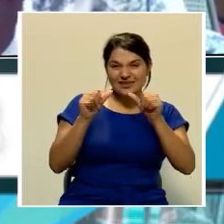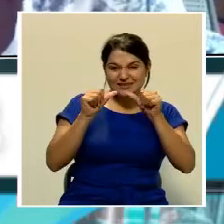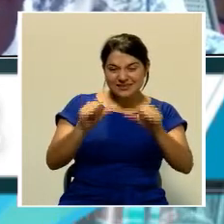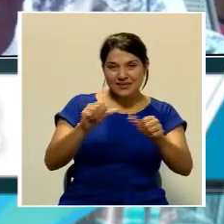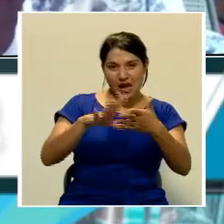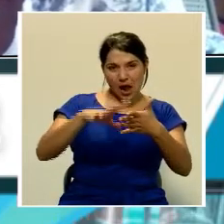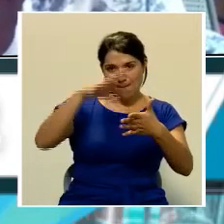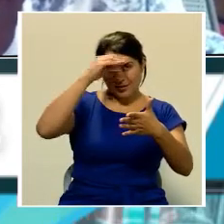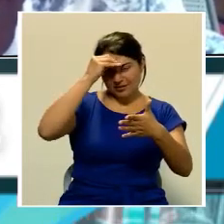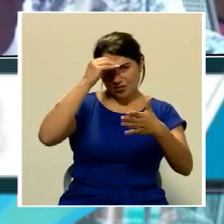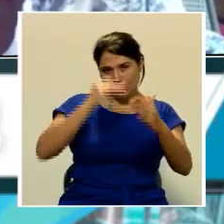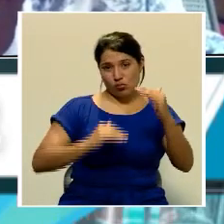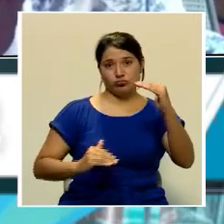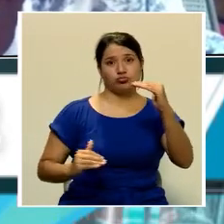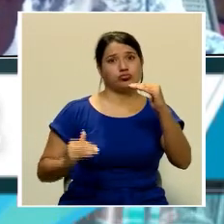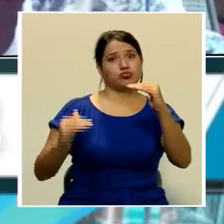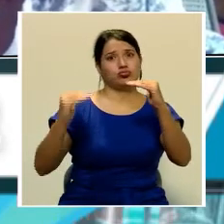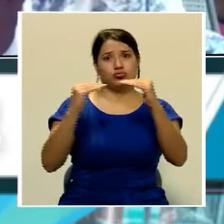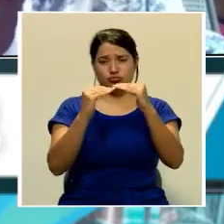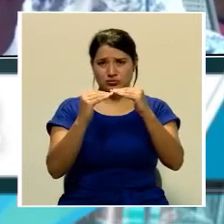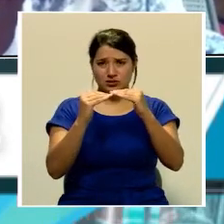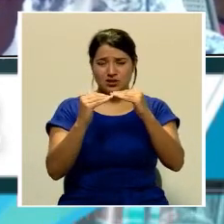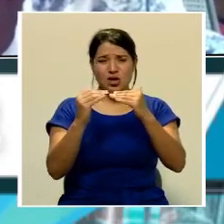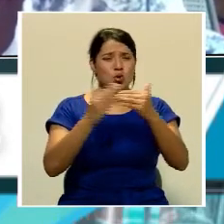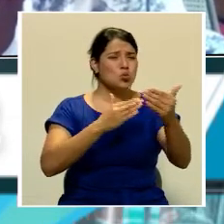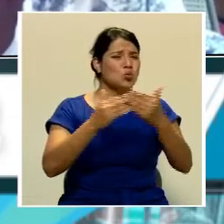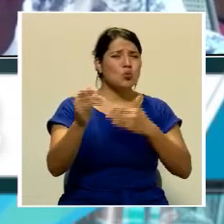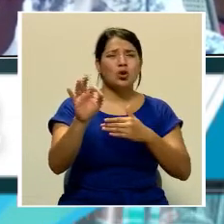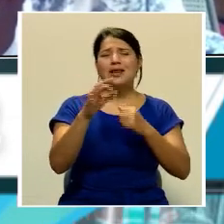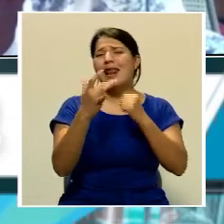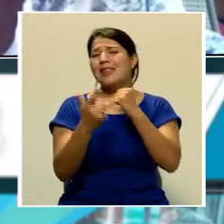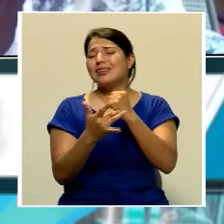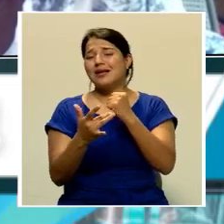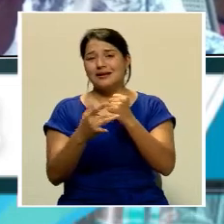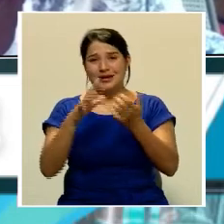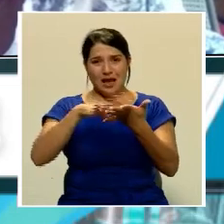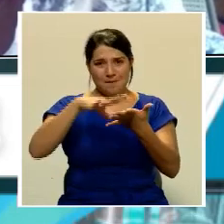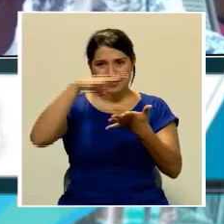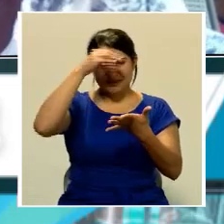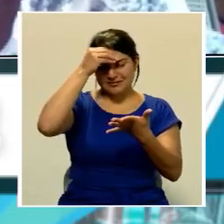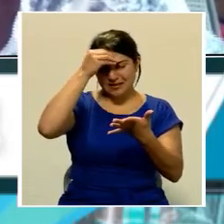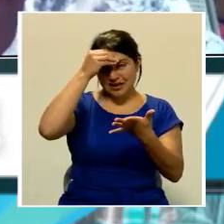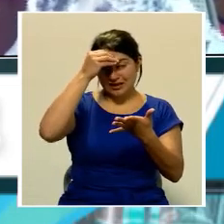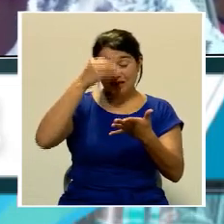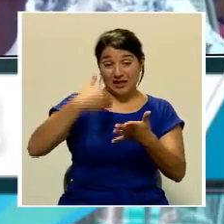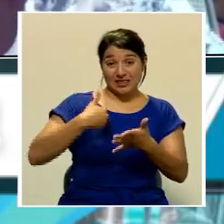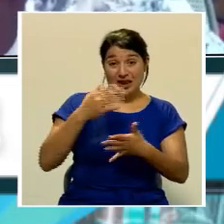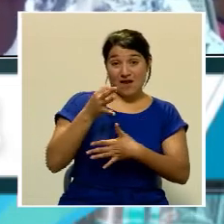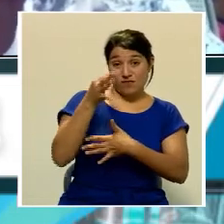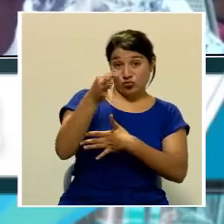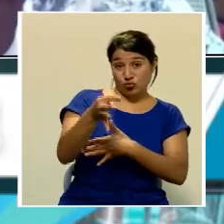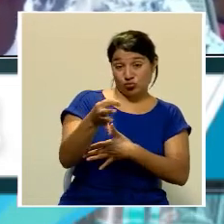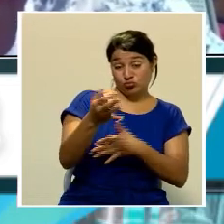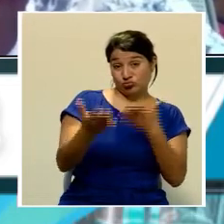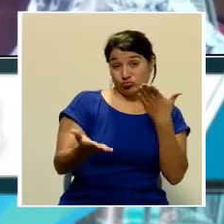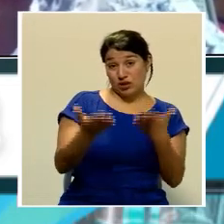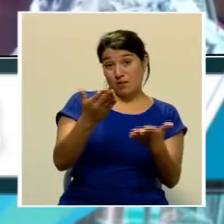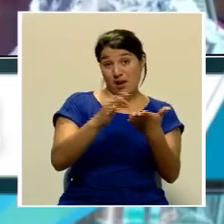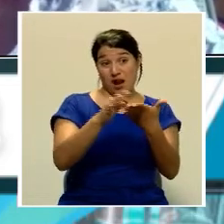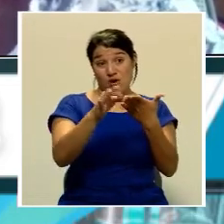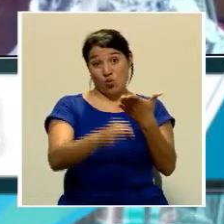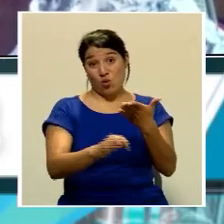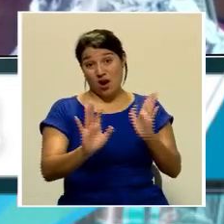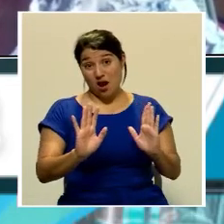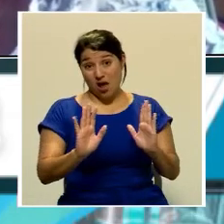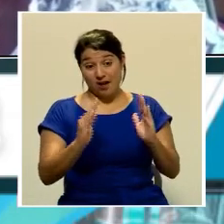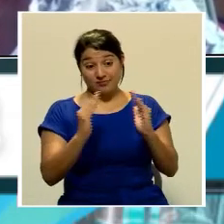sea como sea que esa escuela, la forma que esa escuela vaya a tener en el futuro. A lo mejor esa escuela son sus